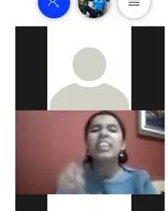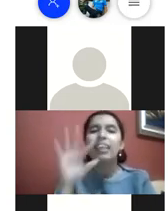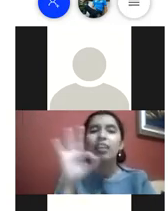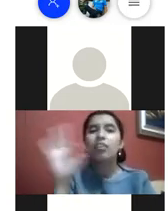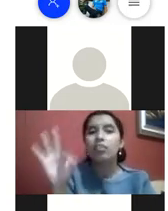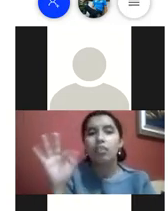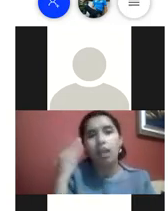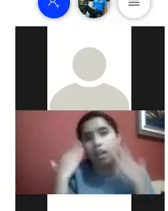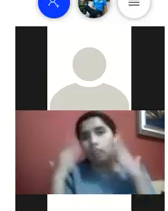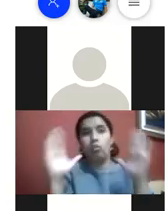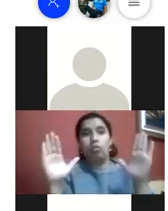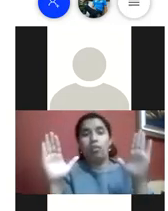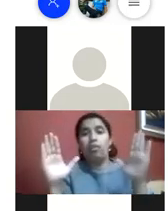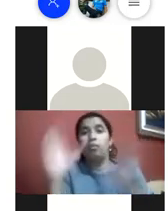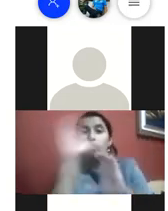Entonces,